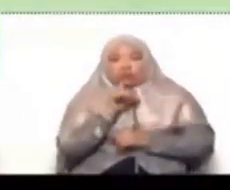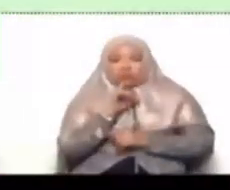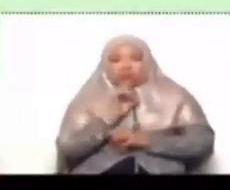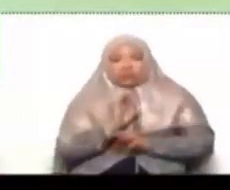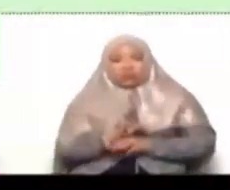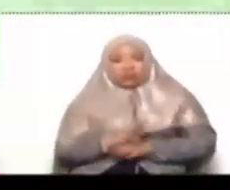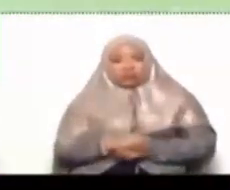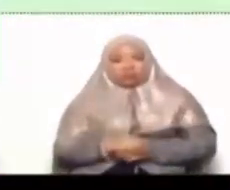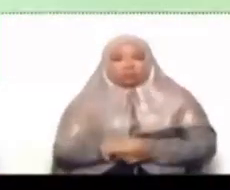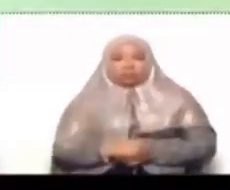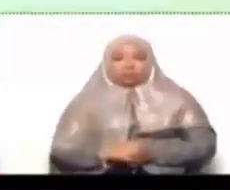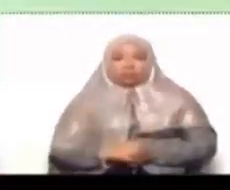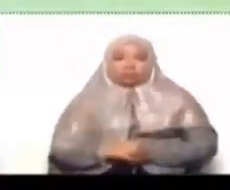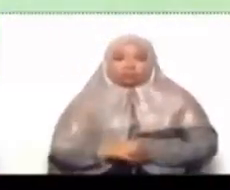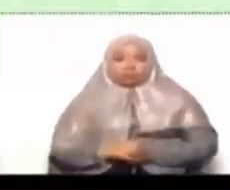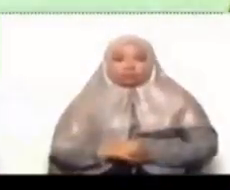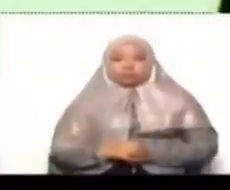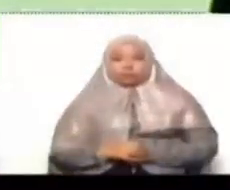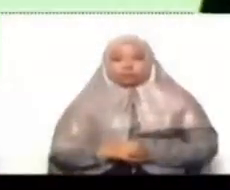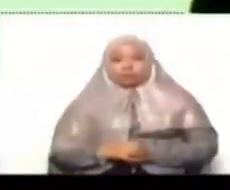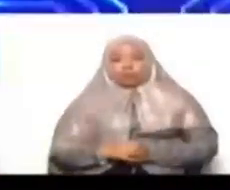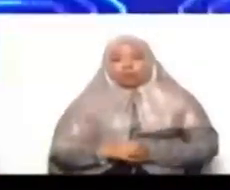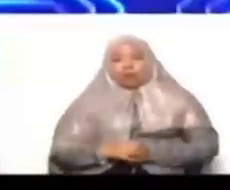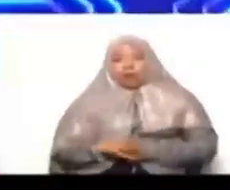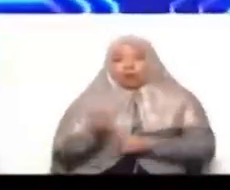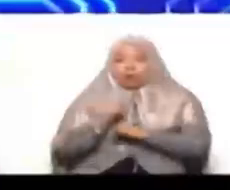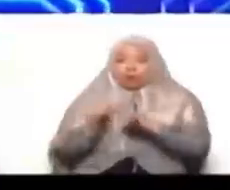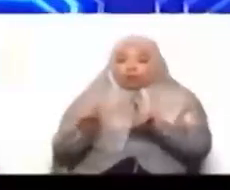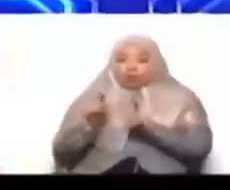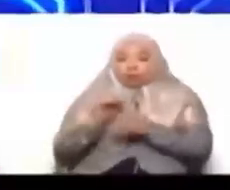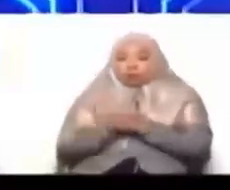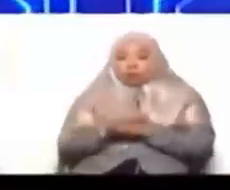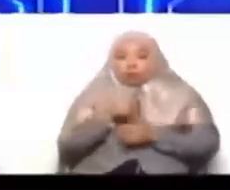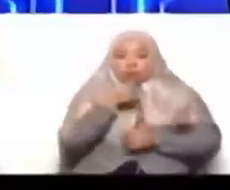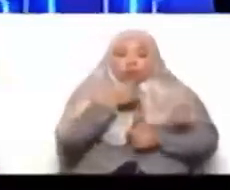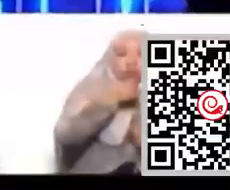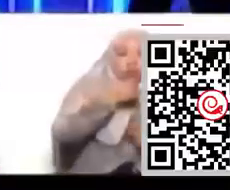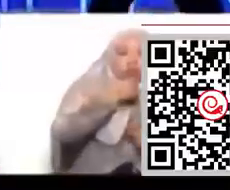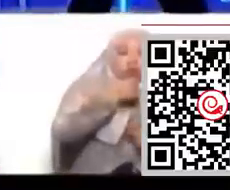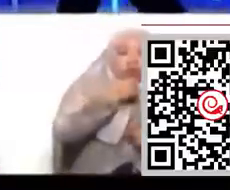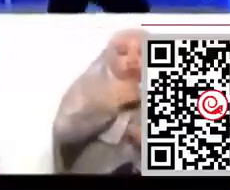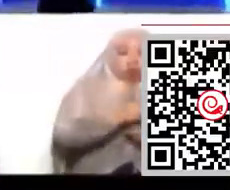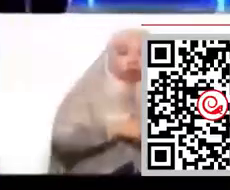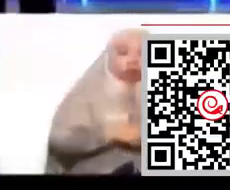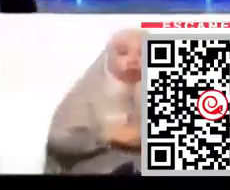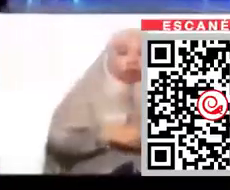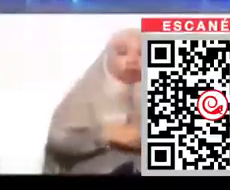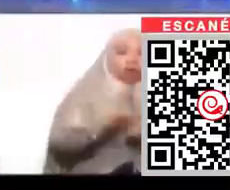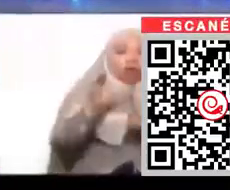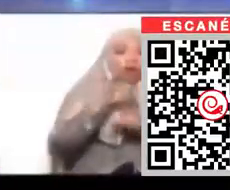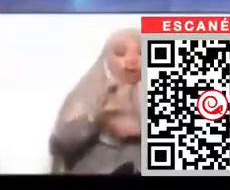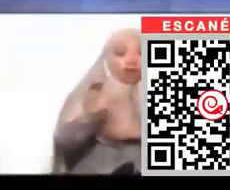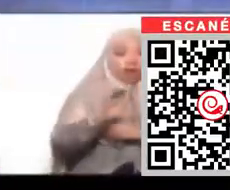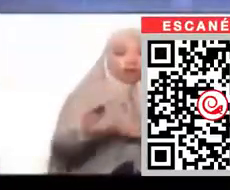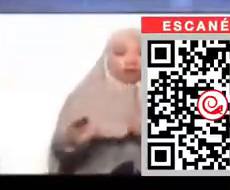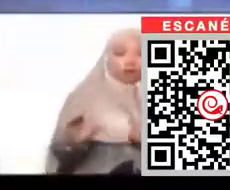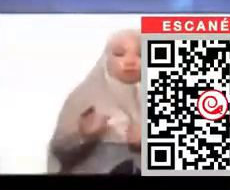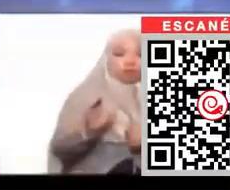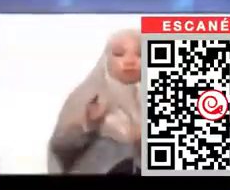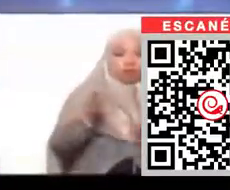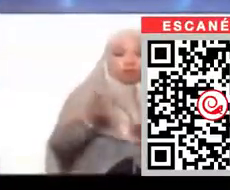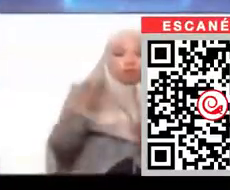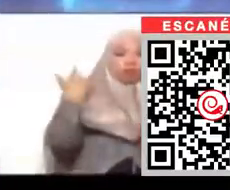Presidente, para cerrar la idea que planteaba inicialmente y que lo dijo Madeleine, y es una característica fundamental del